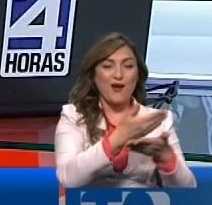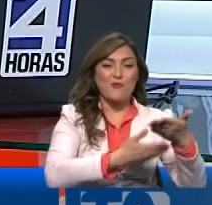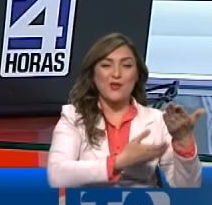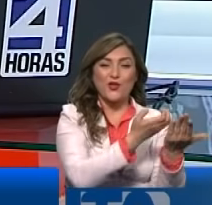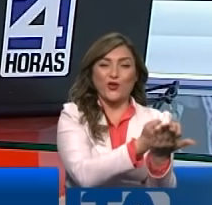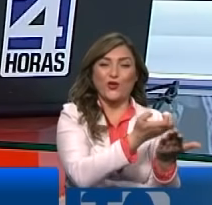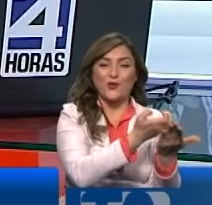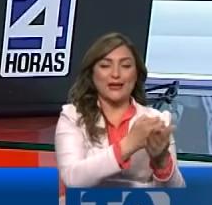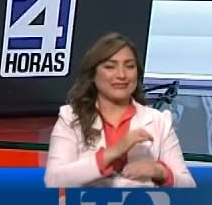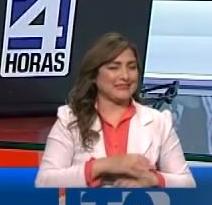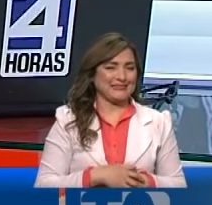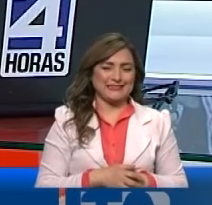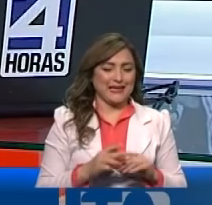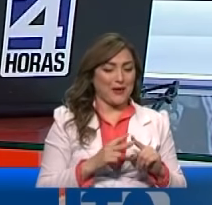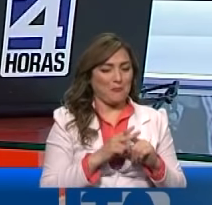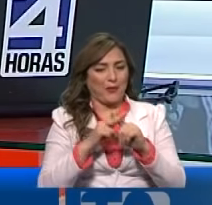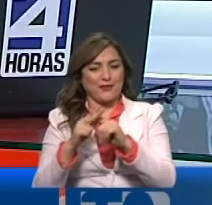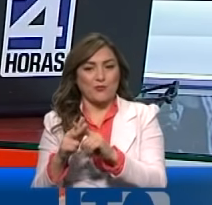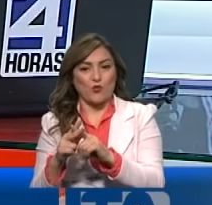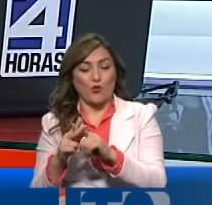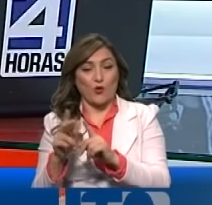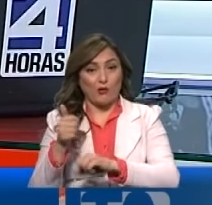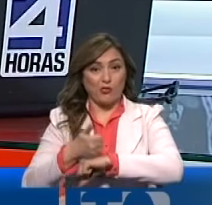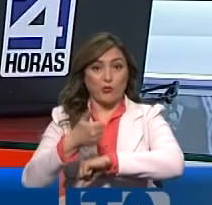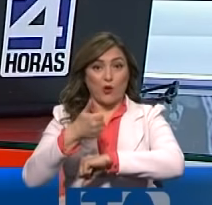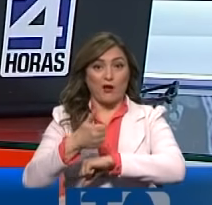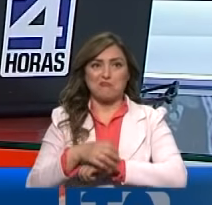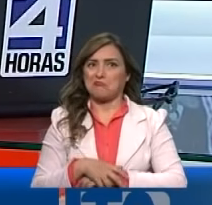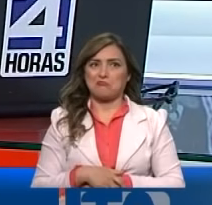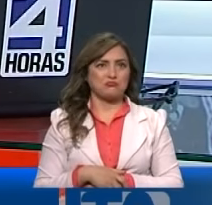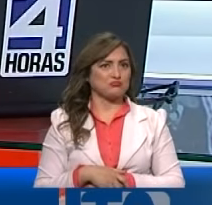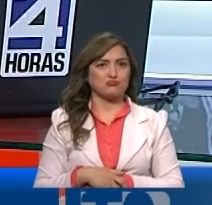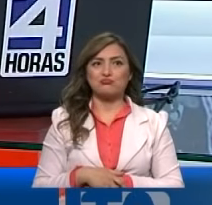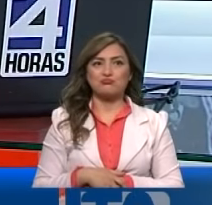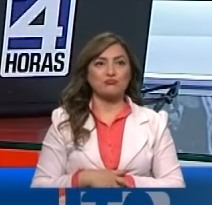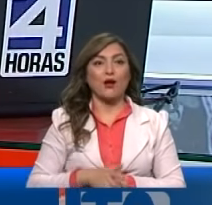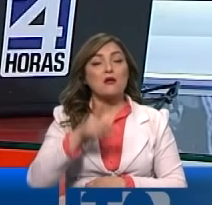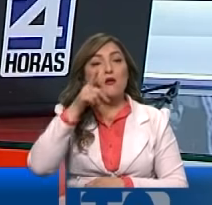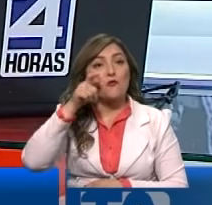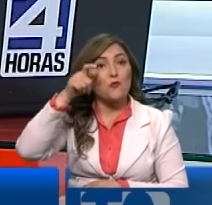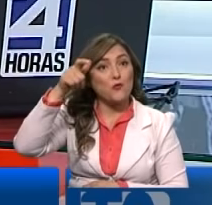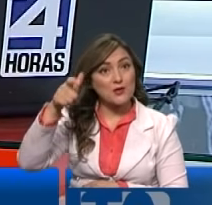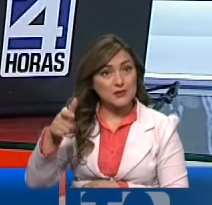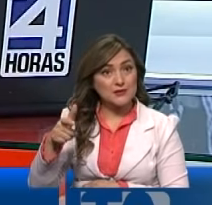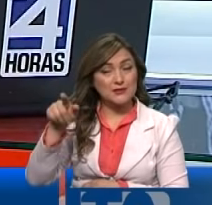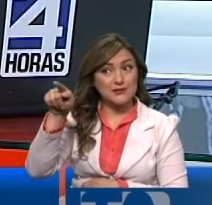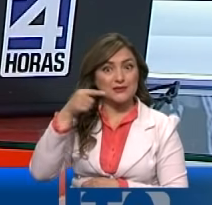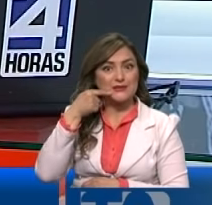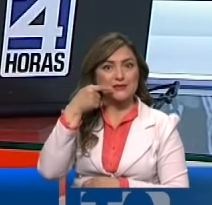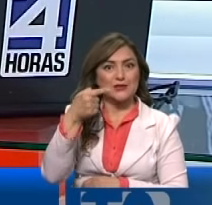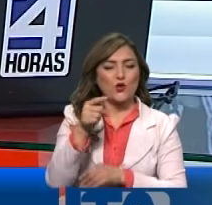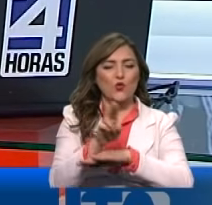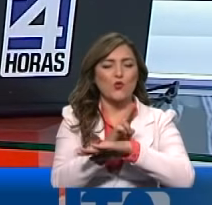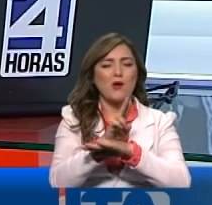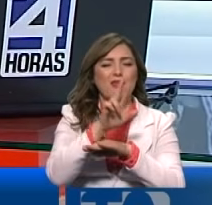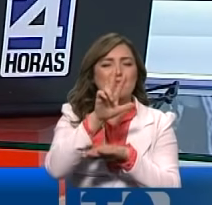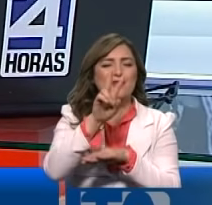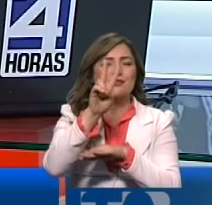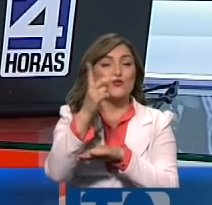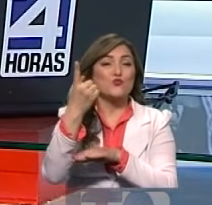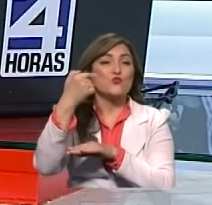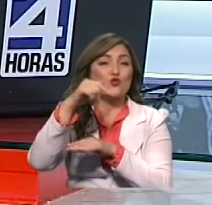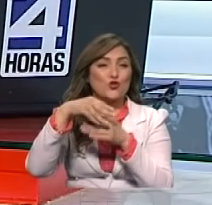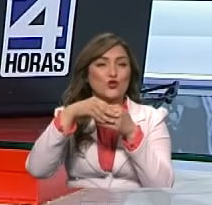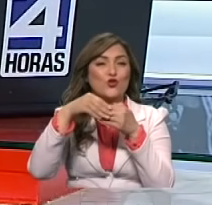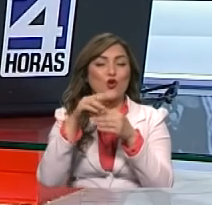para otorgar préstamos no autorizados. Según Fiscalía, en este tipo de operaciones se habrían utilizado no menos de 32 millones de dólares.